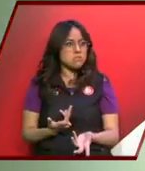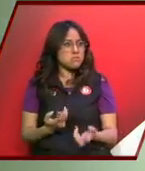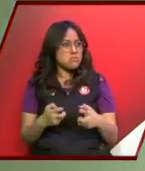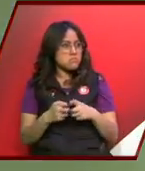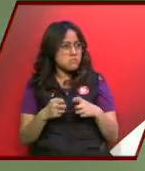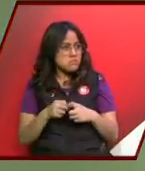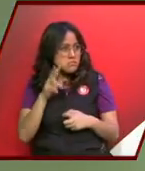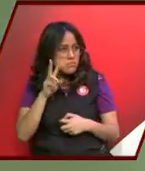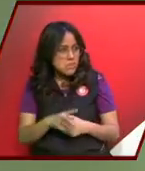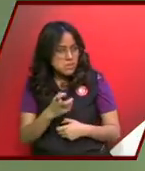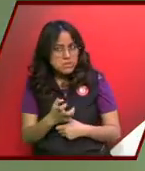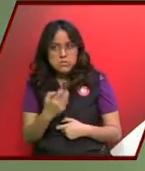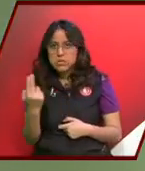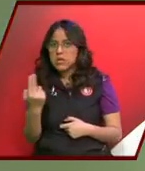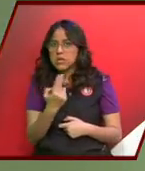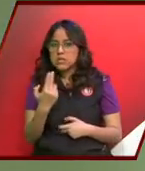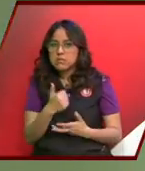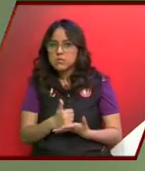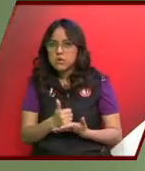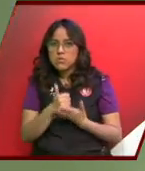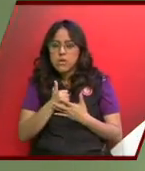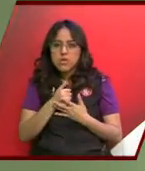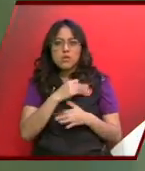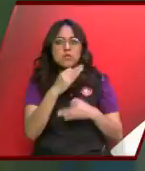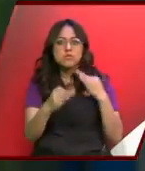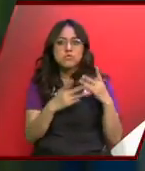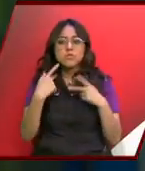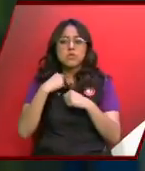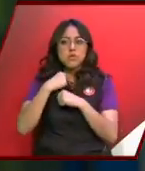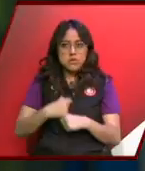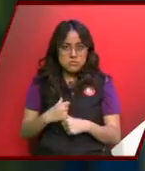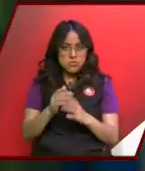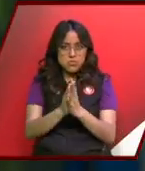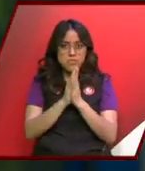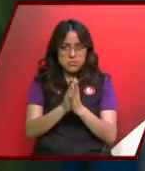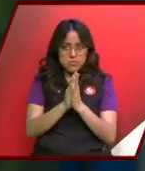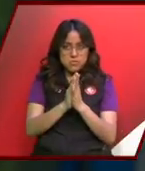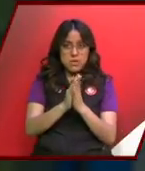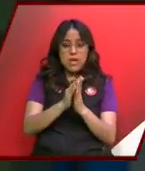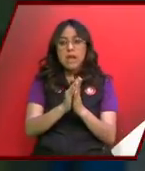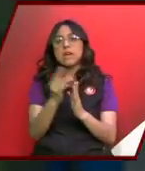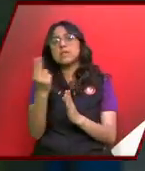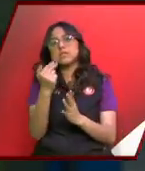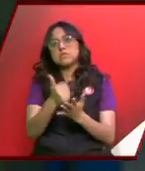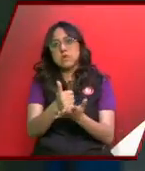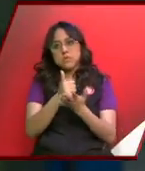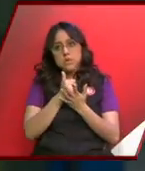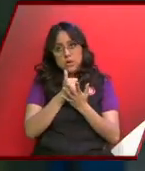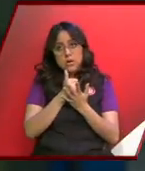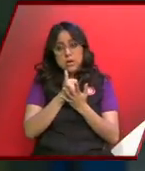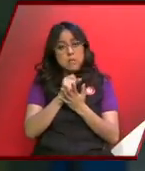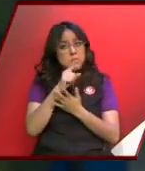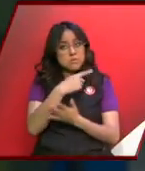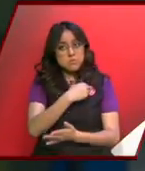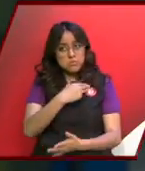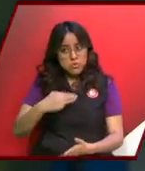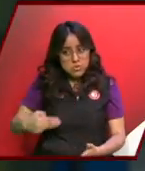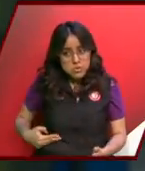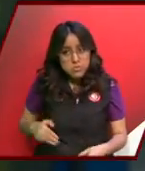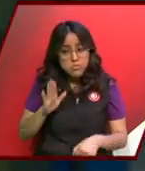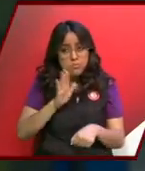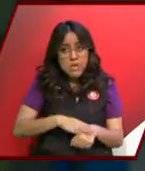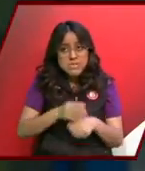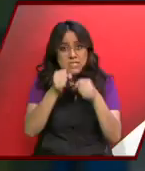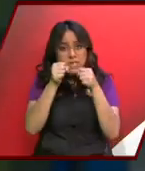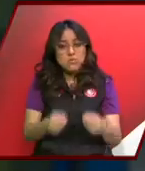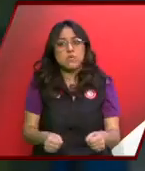situación buscan el apoyo inmediato de las autoridades más que nada que nos apoye el municipio con seguridad